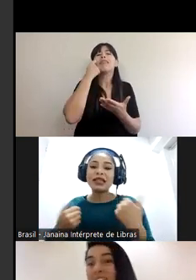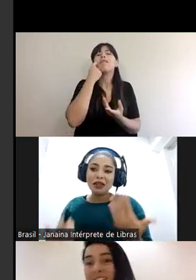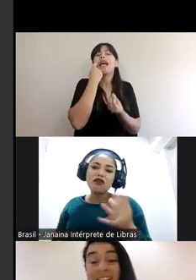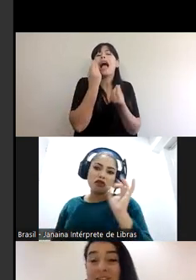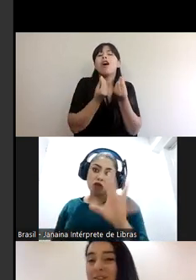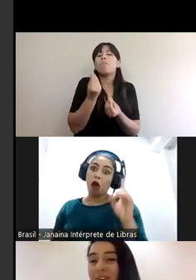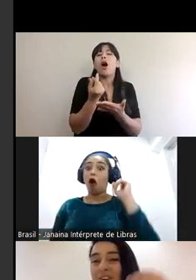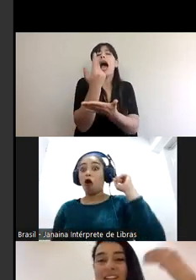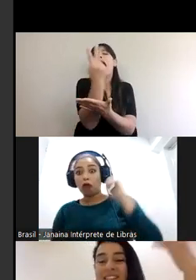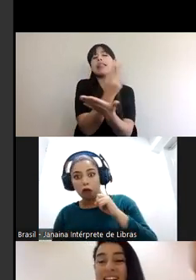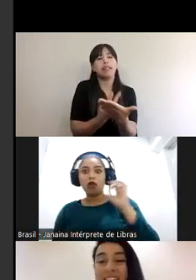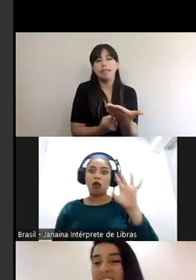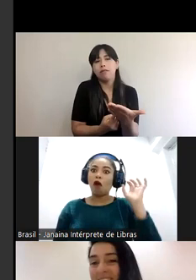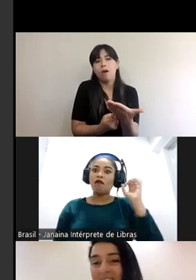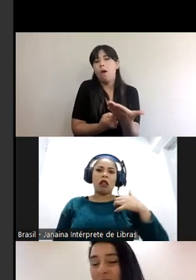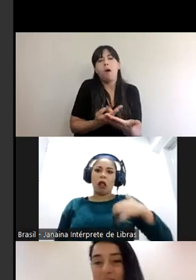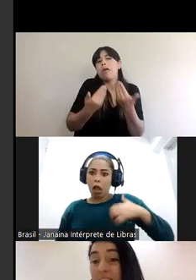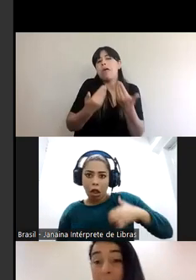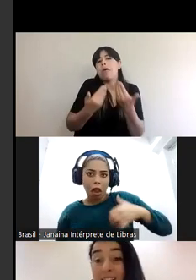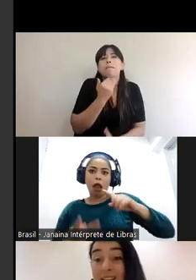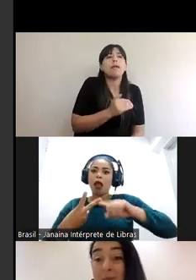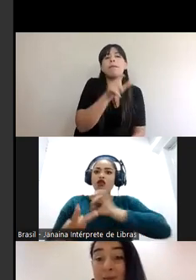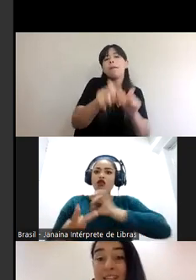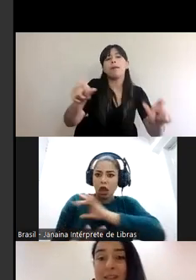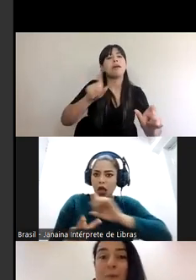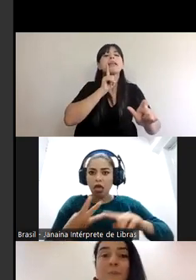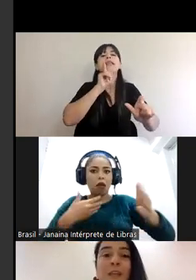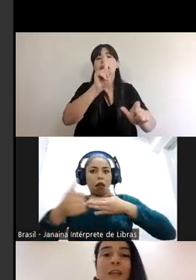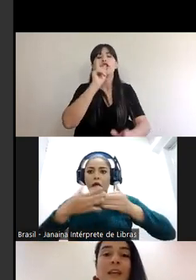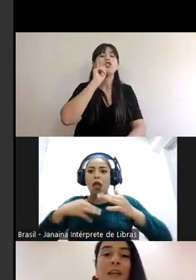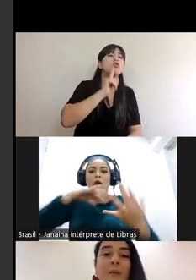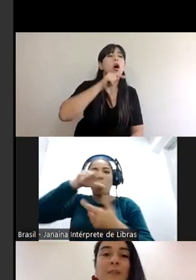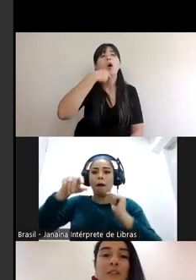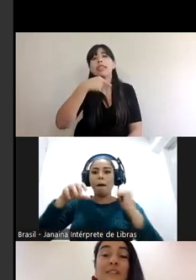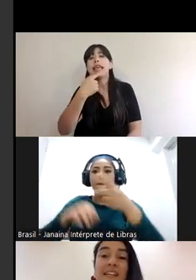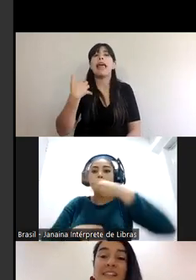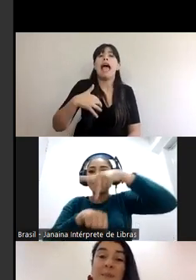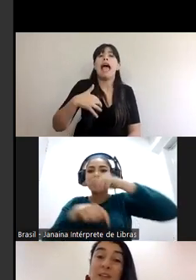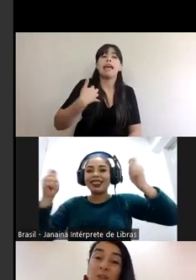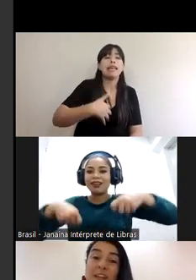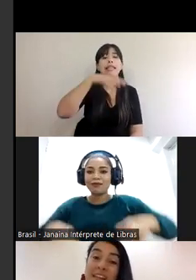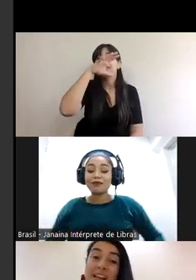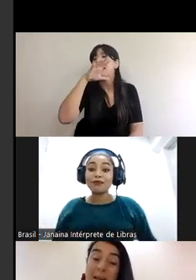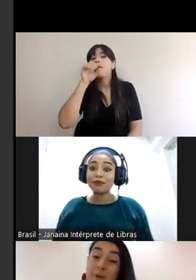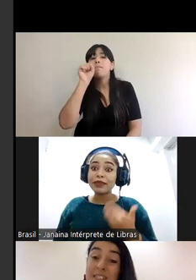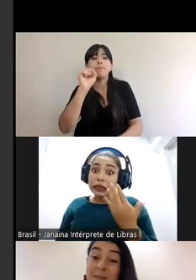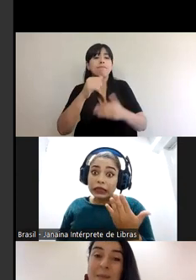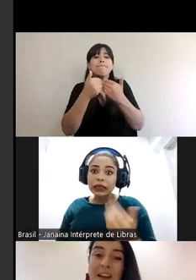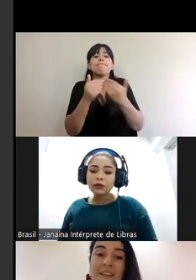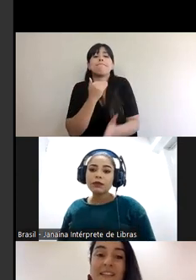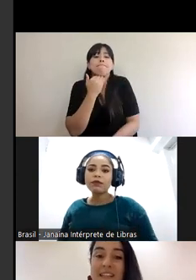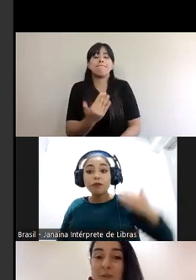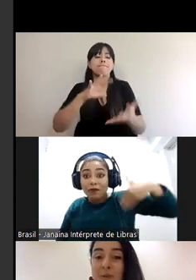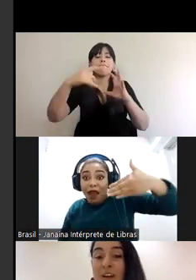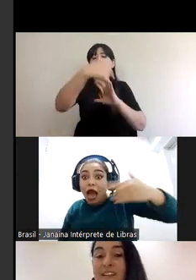chinos, argentinos, chilenas o de qué parte del mundo, ¿cierto? Entonces el lanzamiento que viene la próxima semana,